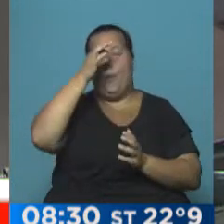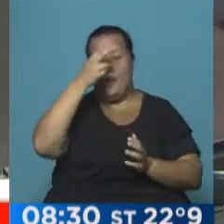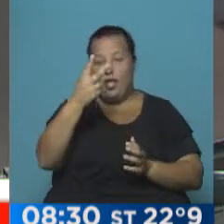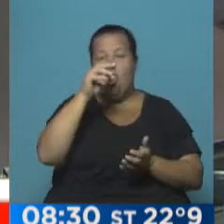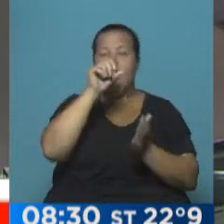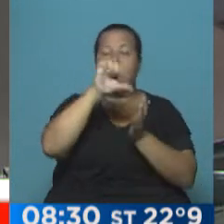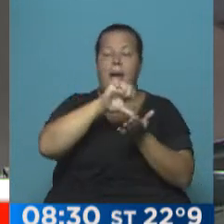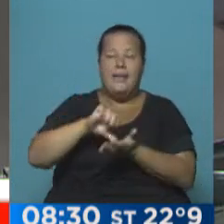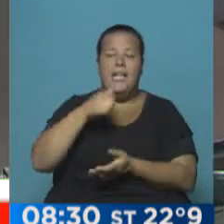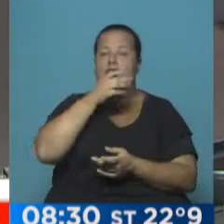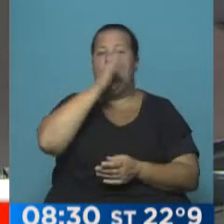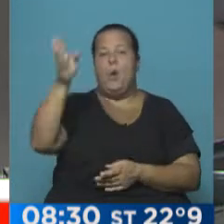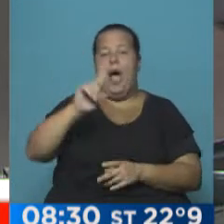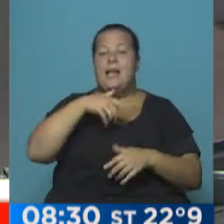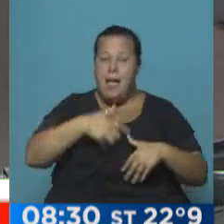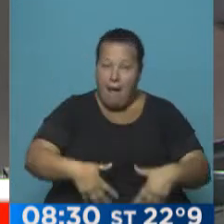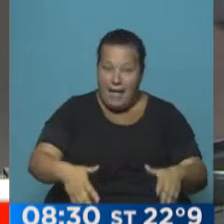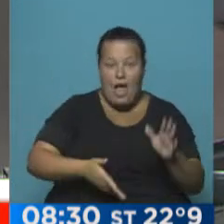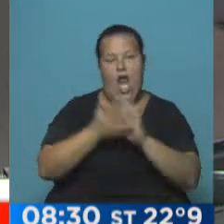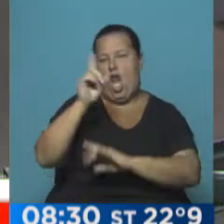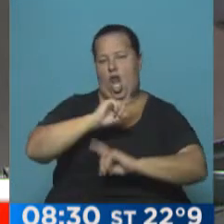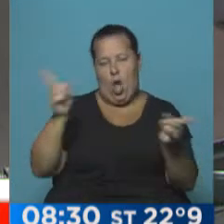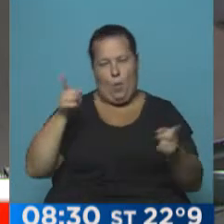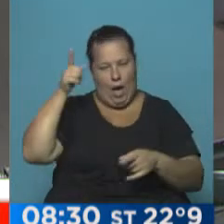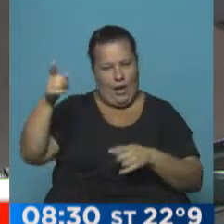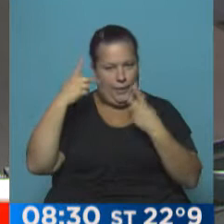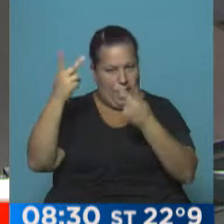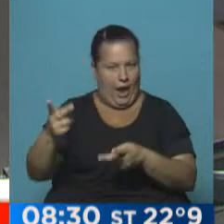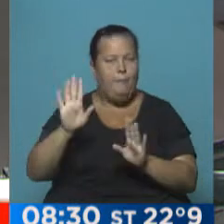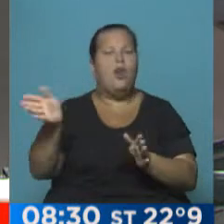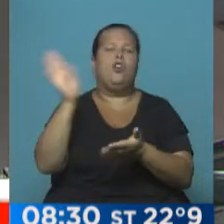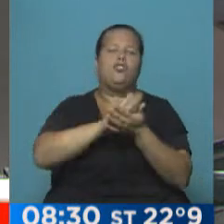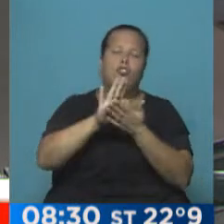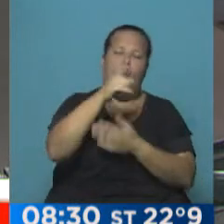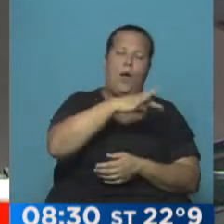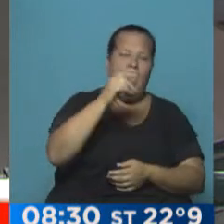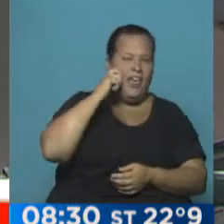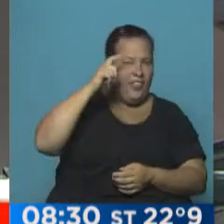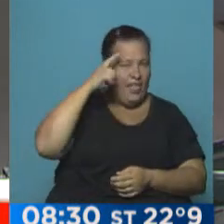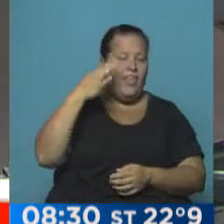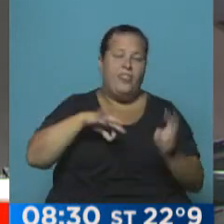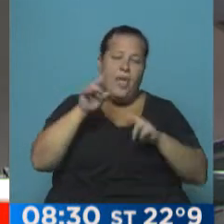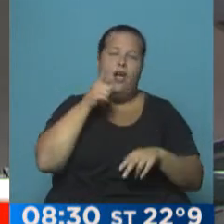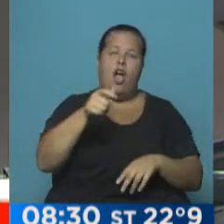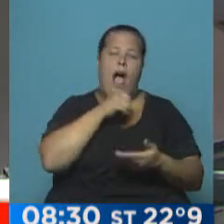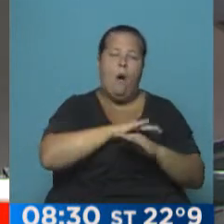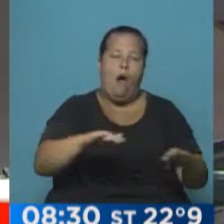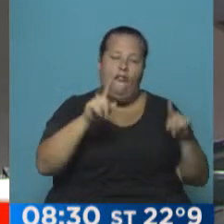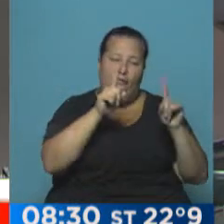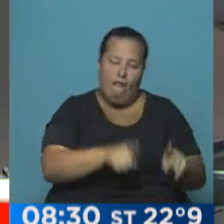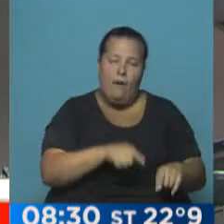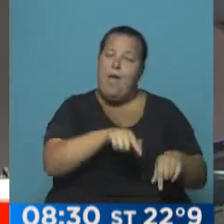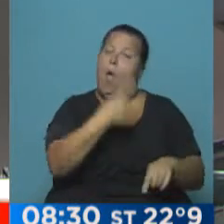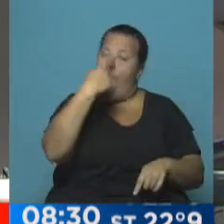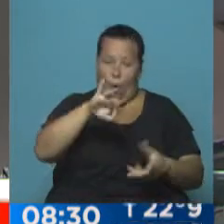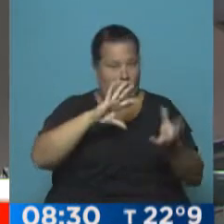no recomiendan que visiten mientras estén en estado de gestación. Pero volvamos al dengue. Sabemos que hay que evitar el agua estancada, pero esa no es